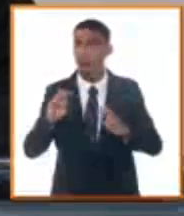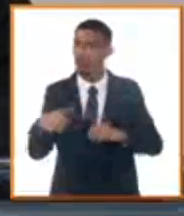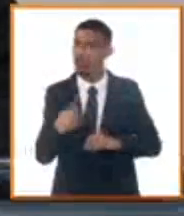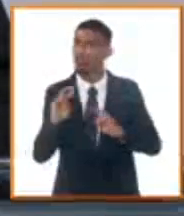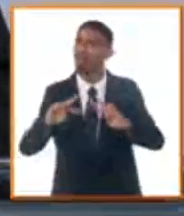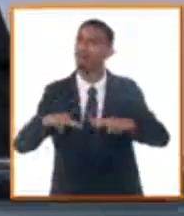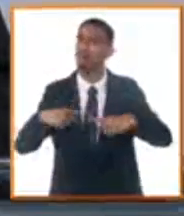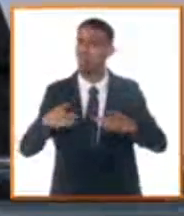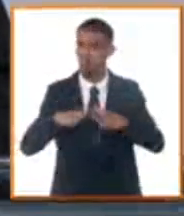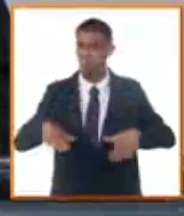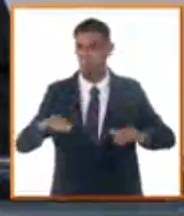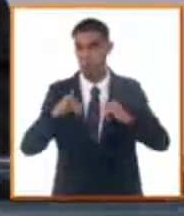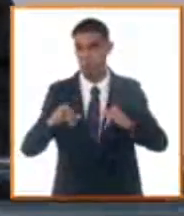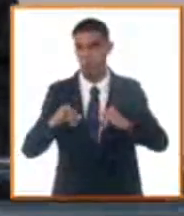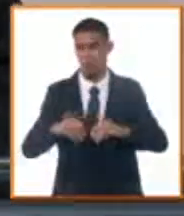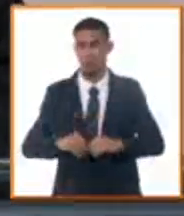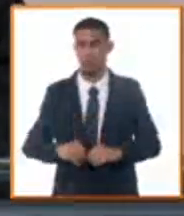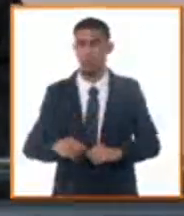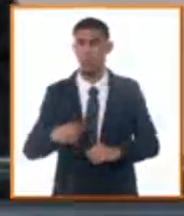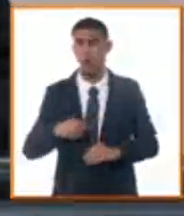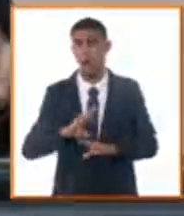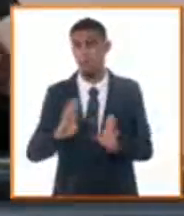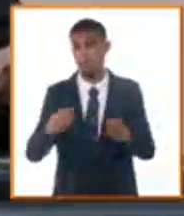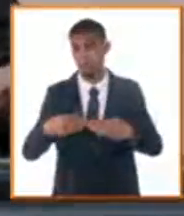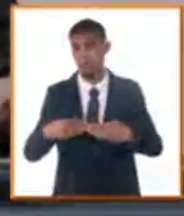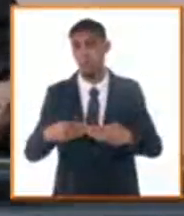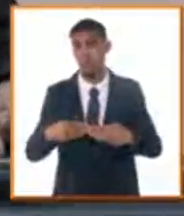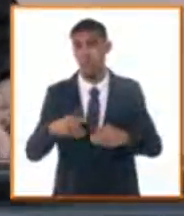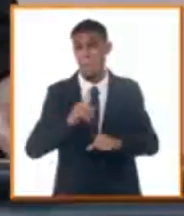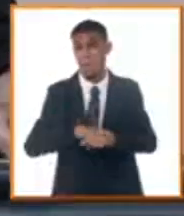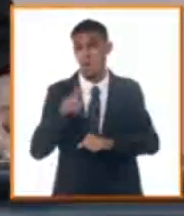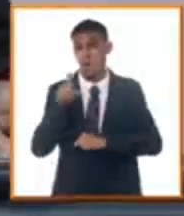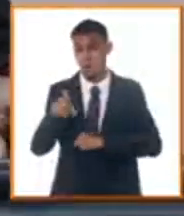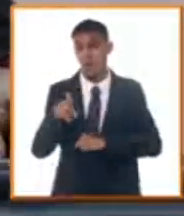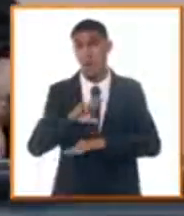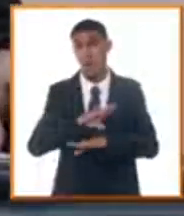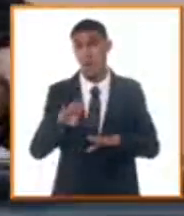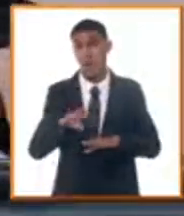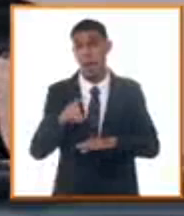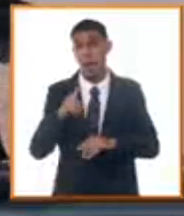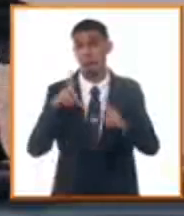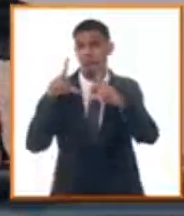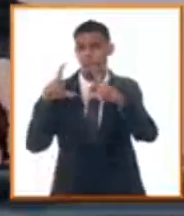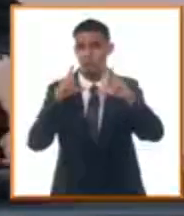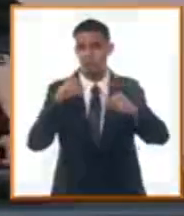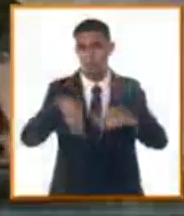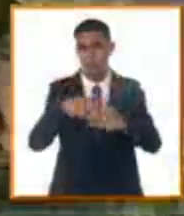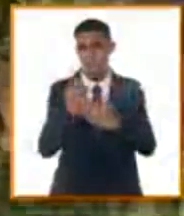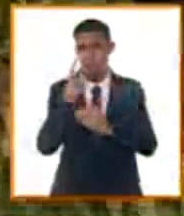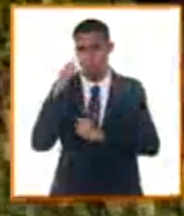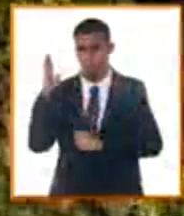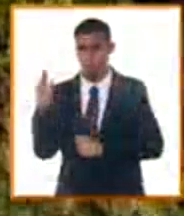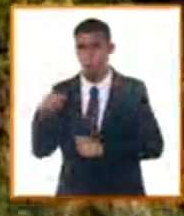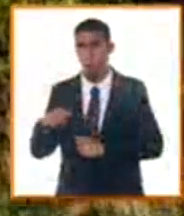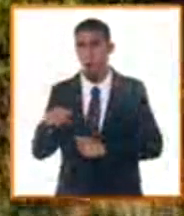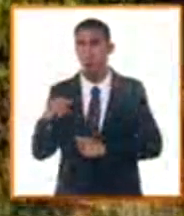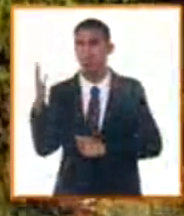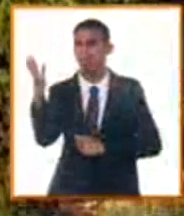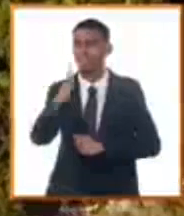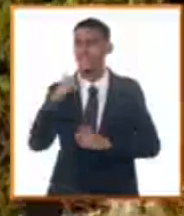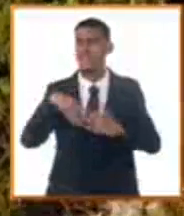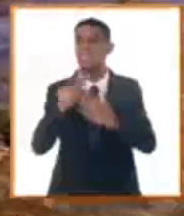esta mesa redonda. Me despido en los minutos finales ya de este programa con las imágenes del día que dedicamos al medio ambiente hoy en el